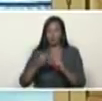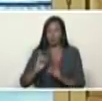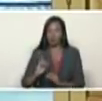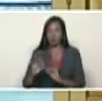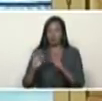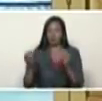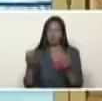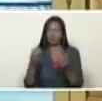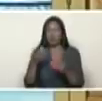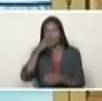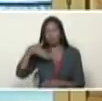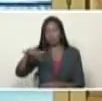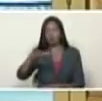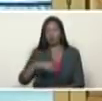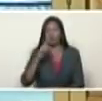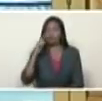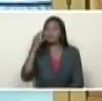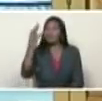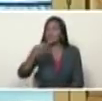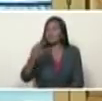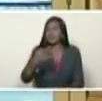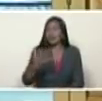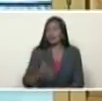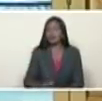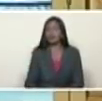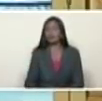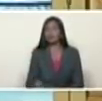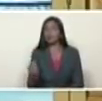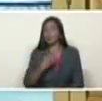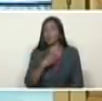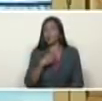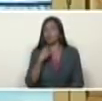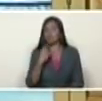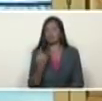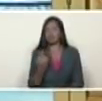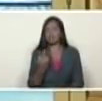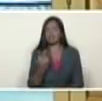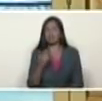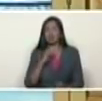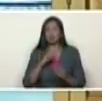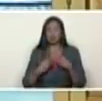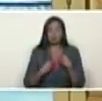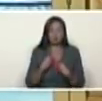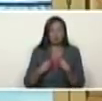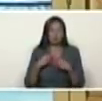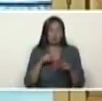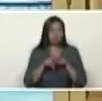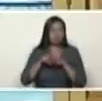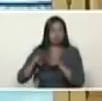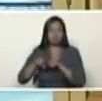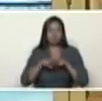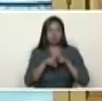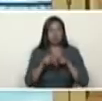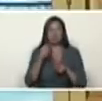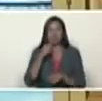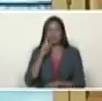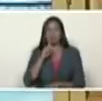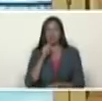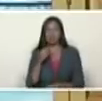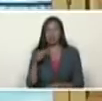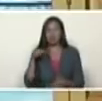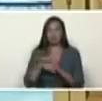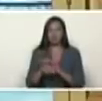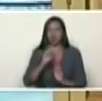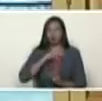el pueblo. ¿Es la verdad? No podrán con escaramuzas, con intrigas, con mentiras. No, por donde se metan,